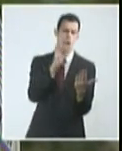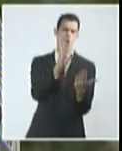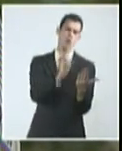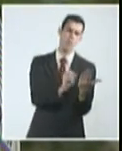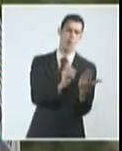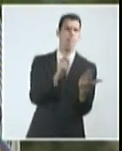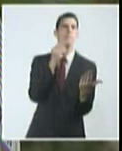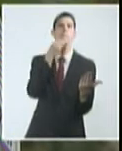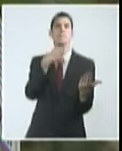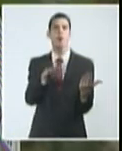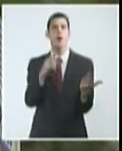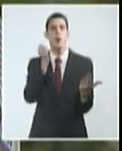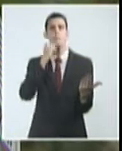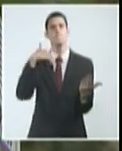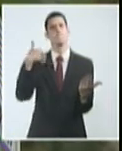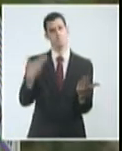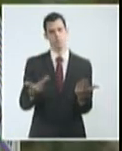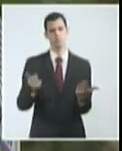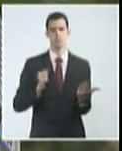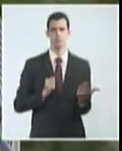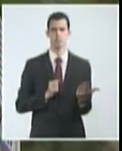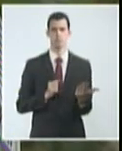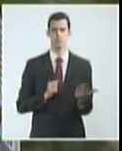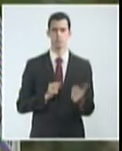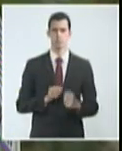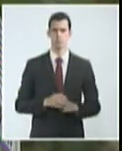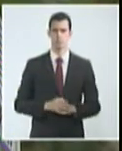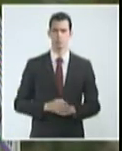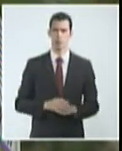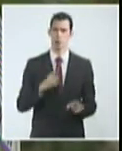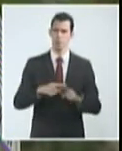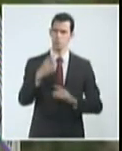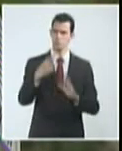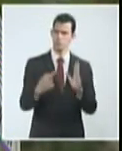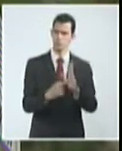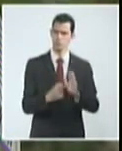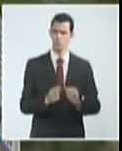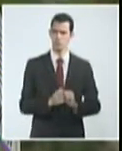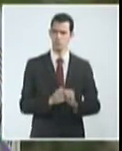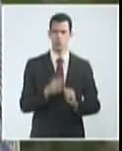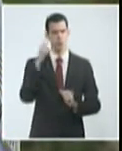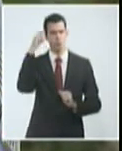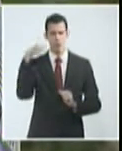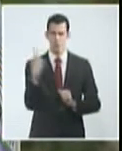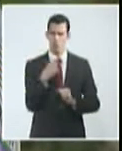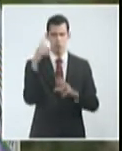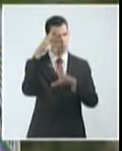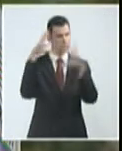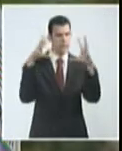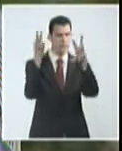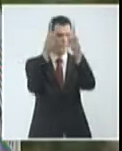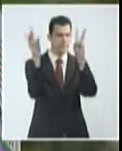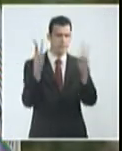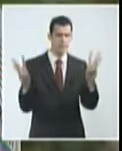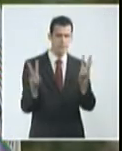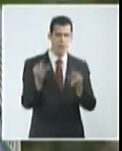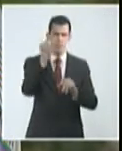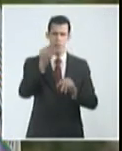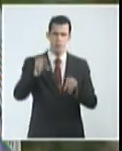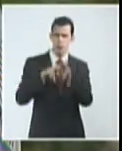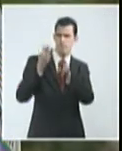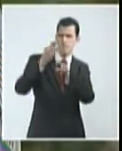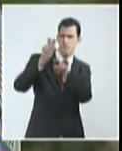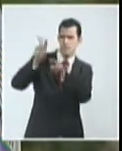situación. Y hoy la manera en que se están moviendo los tour operadores, las agencias de viaje, también las